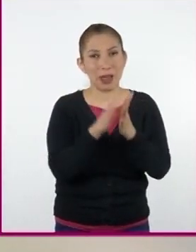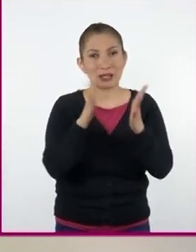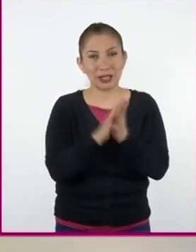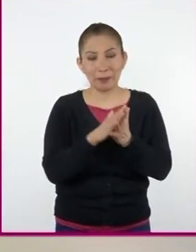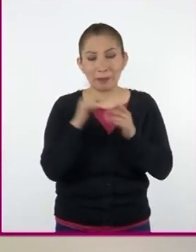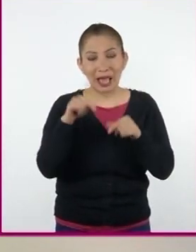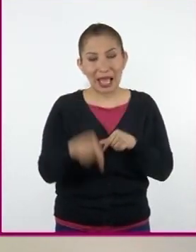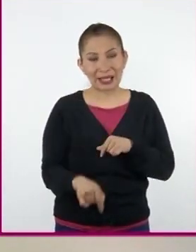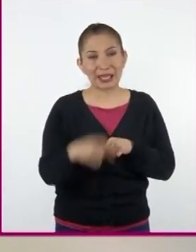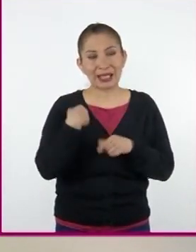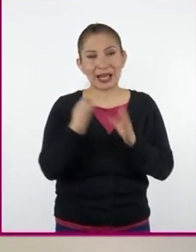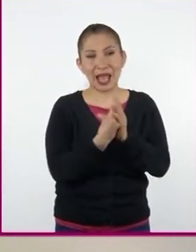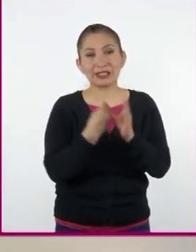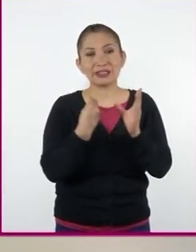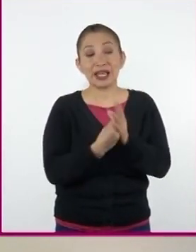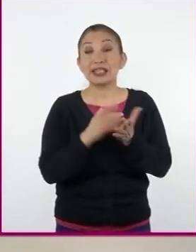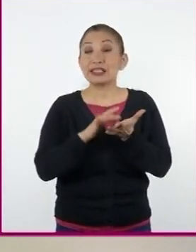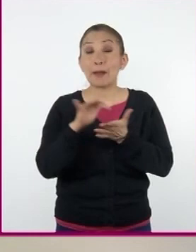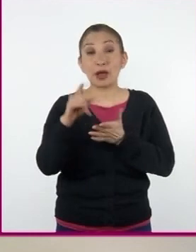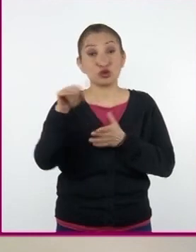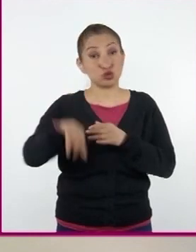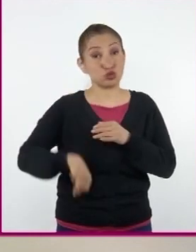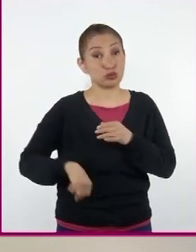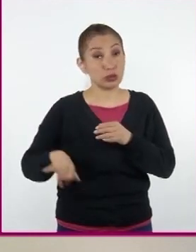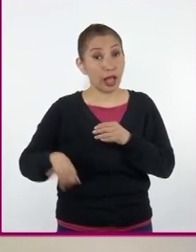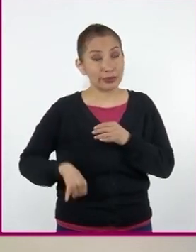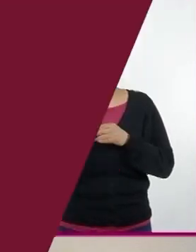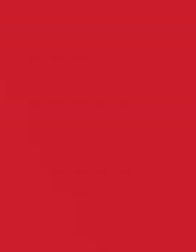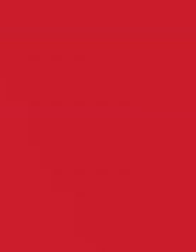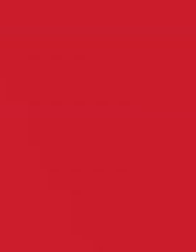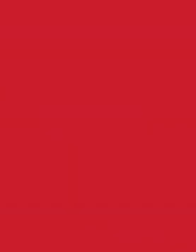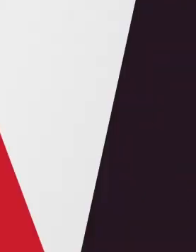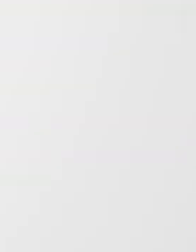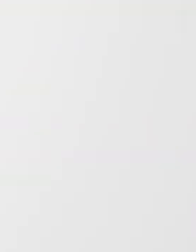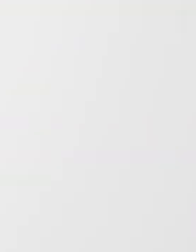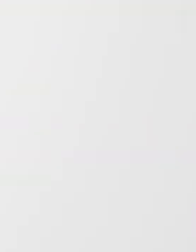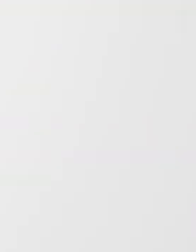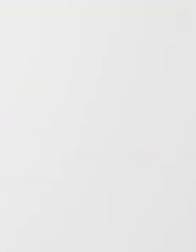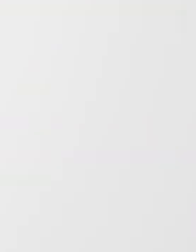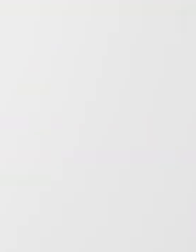agradecemos su participación en esta clase y agradecemos su interés en esta sesión.